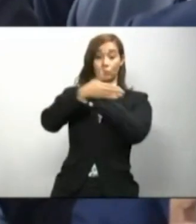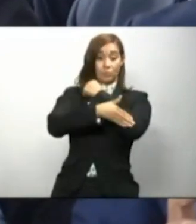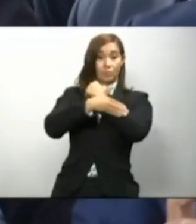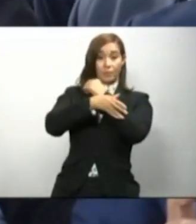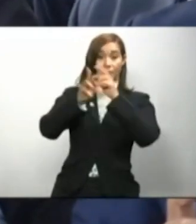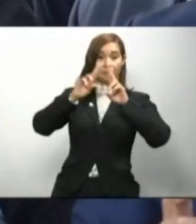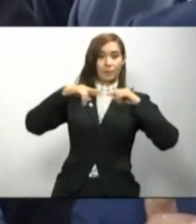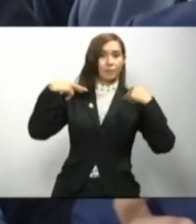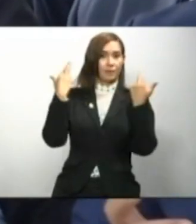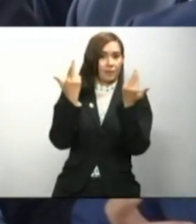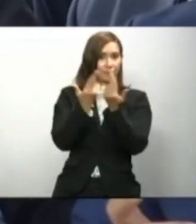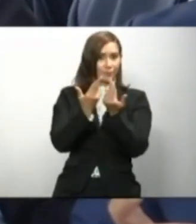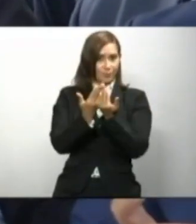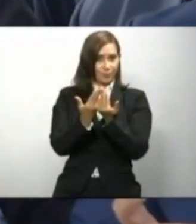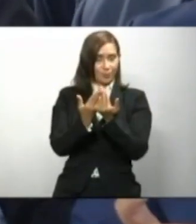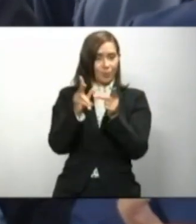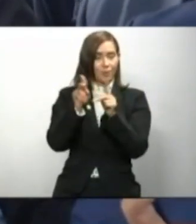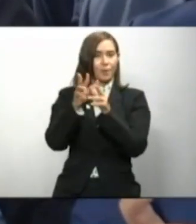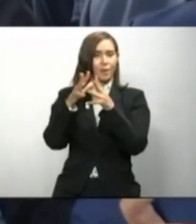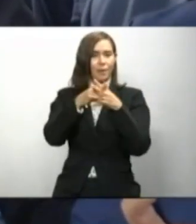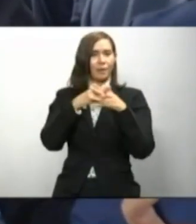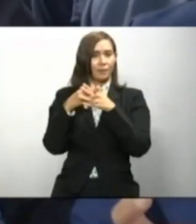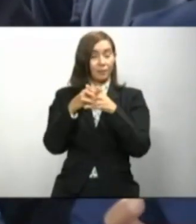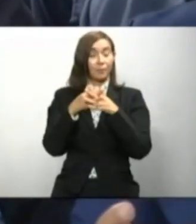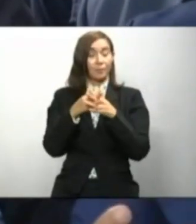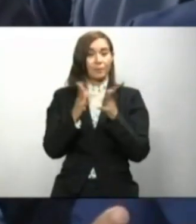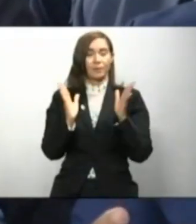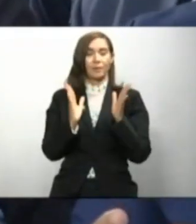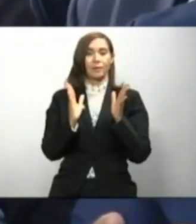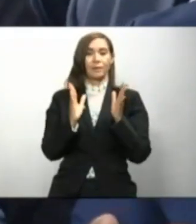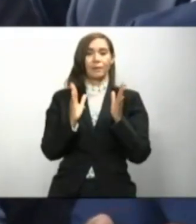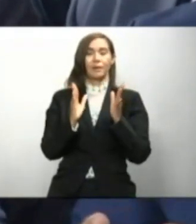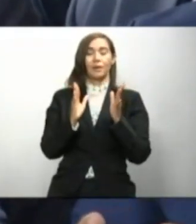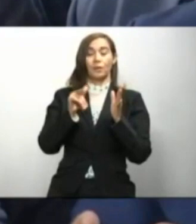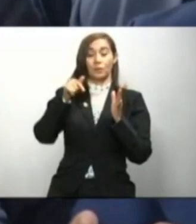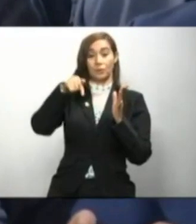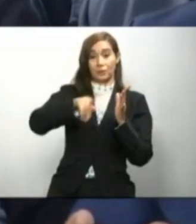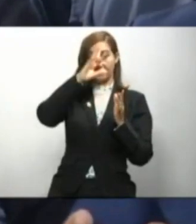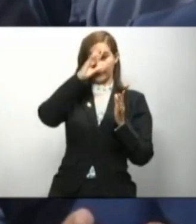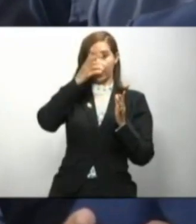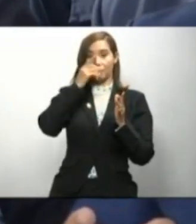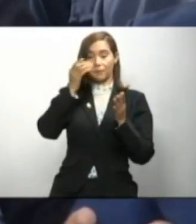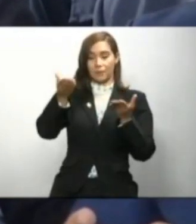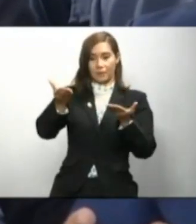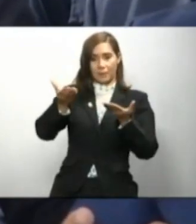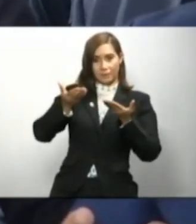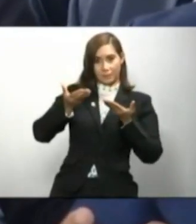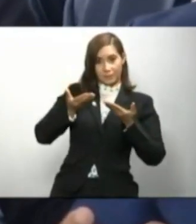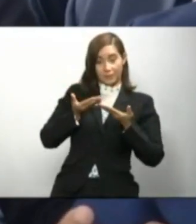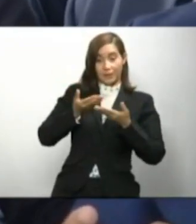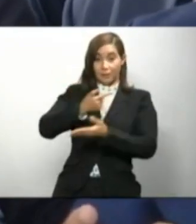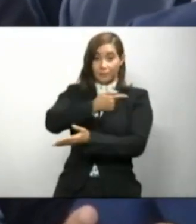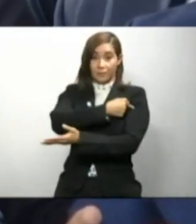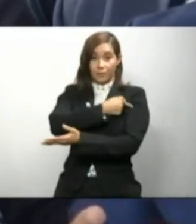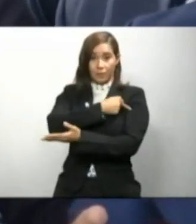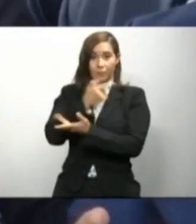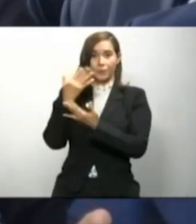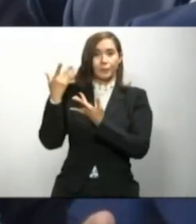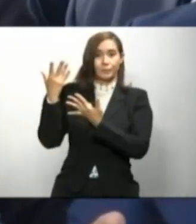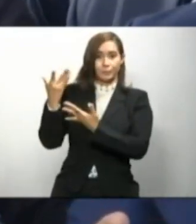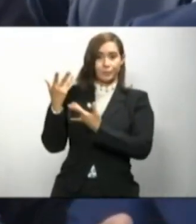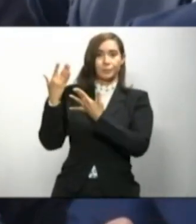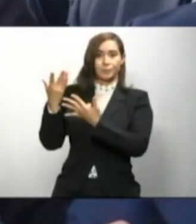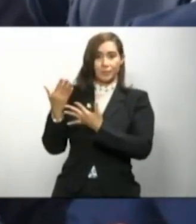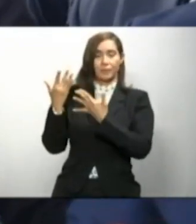sobre todo para eeuu su llamado porque república dominicana ha adquirido unas vacunas y todavía no terminan de llegar solamente han llegado al